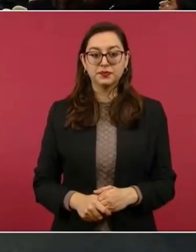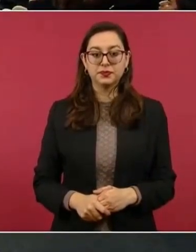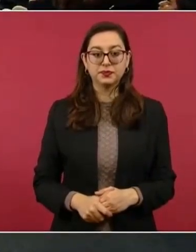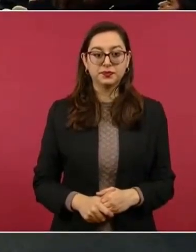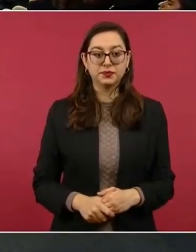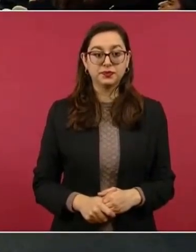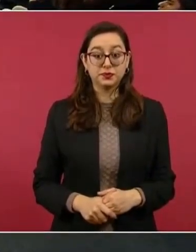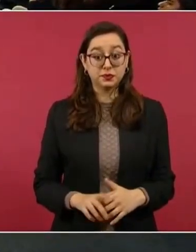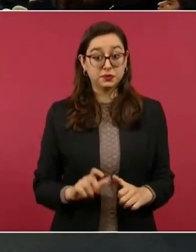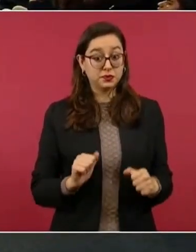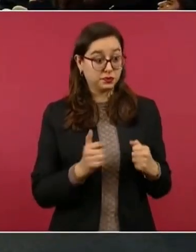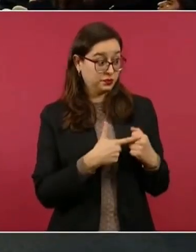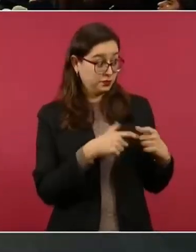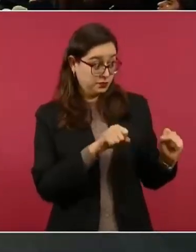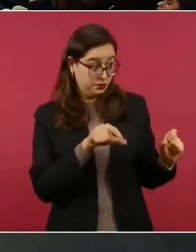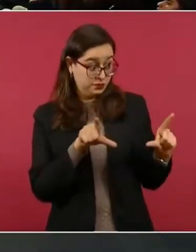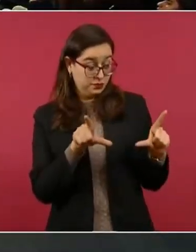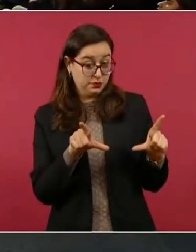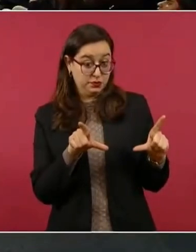¿teníamos algo?